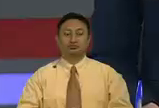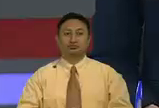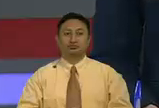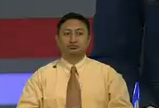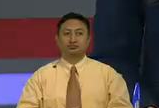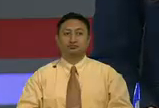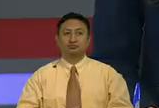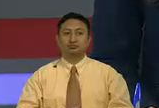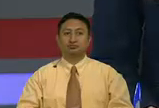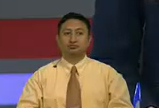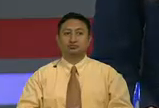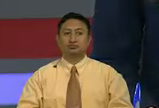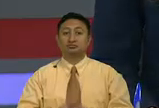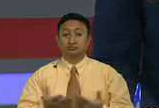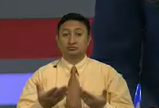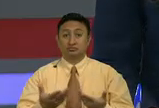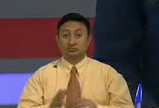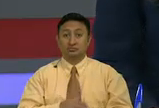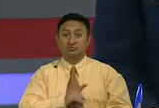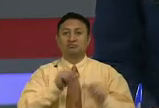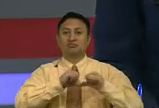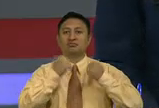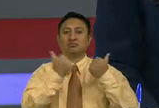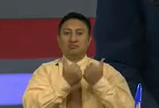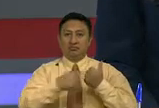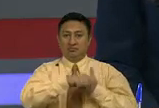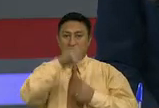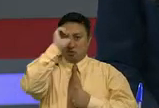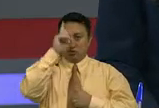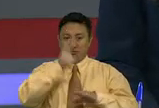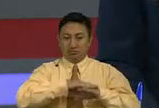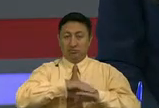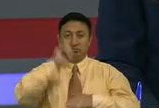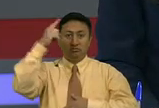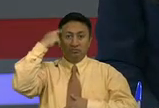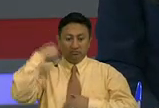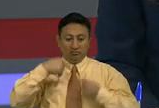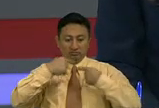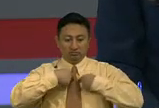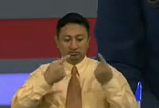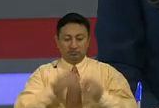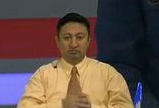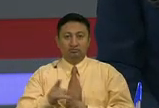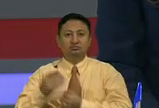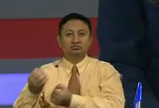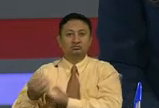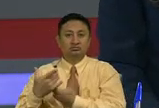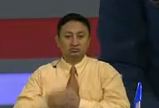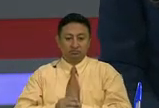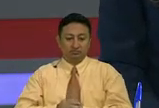Y se registran reacciones en la Asamblea luego de que el gobierno ha hecho públicos los informes que demostrarían